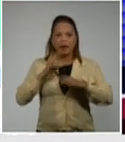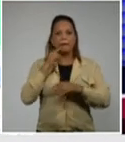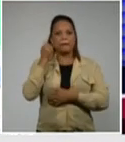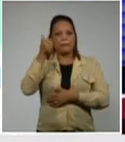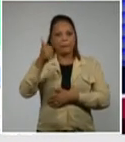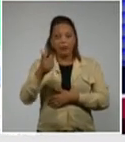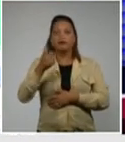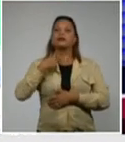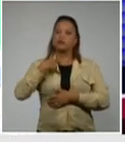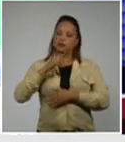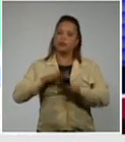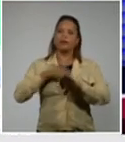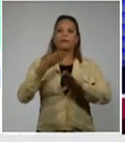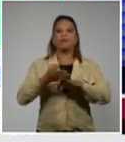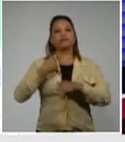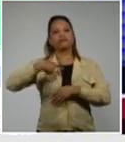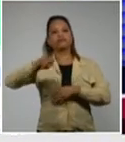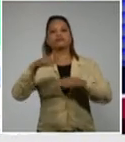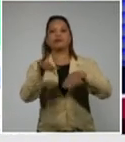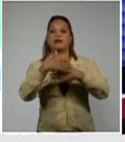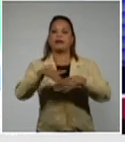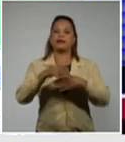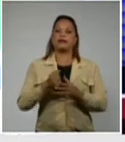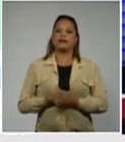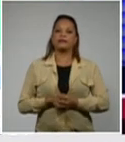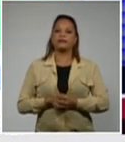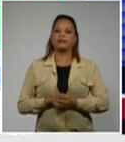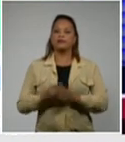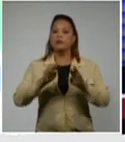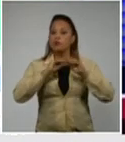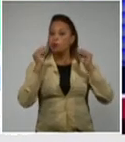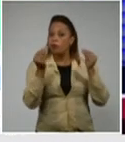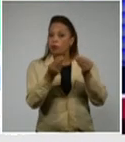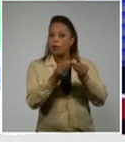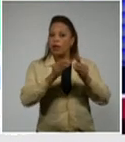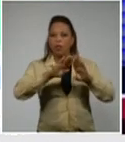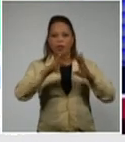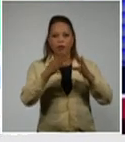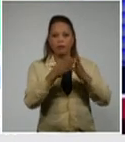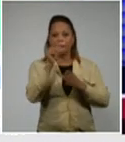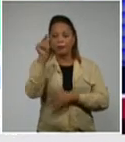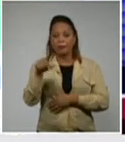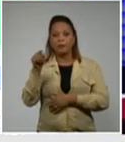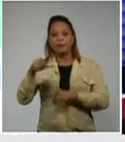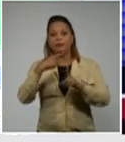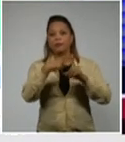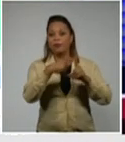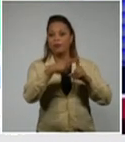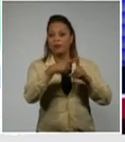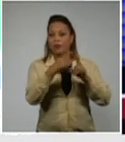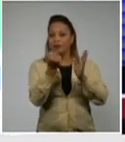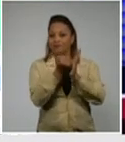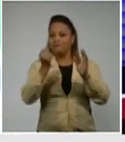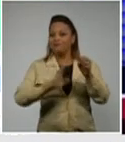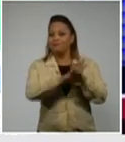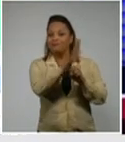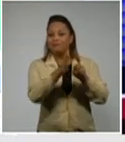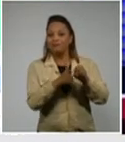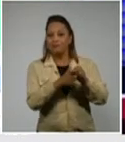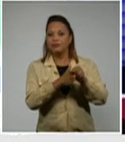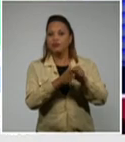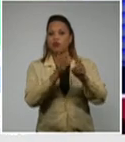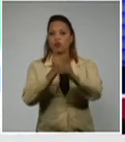resultado negativo. En el acumulado, este por ciento de personas que se diagnostican como contactos de